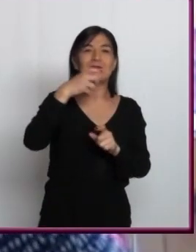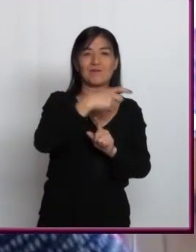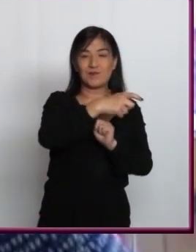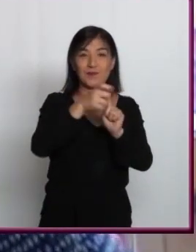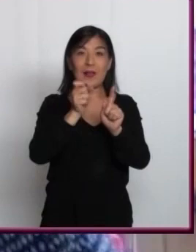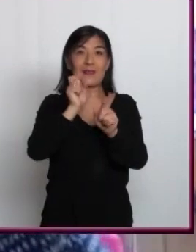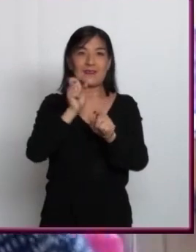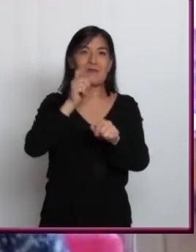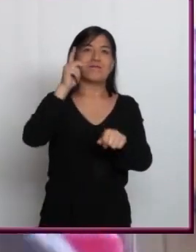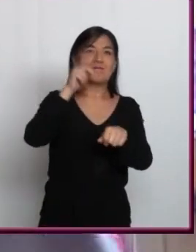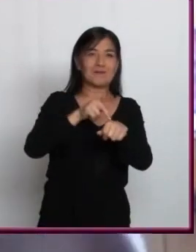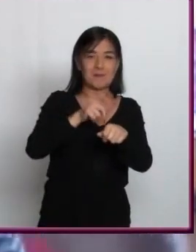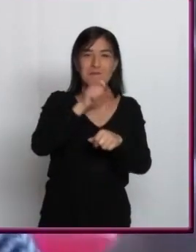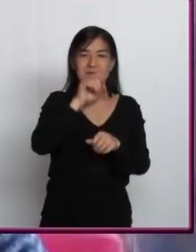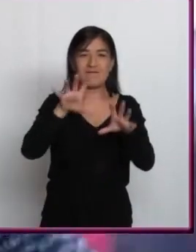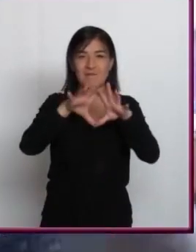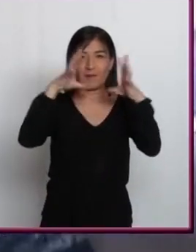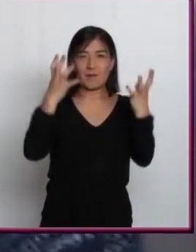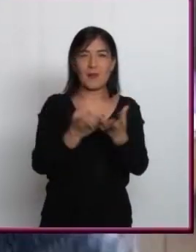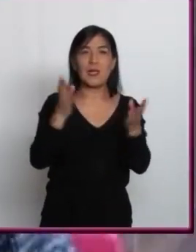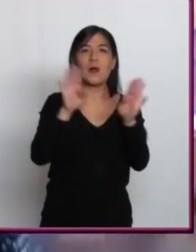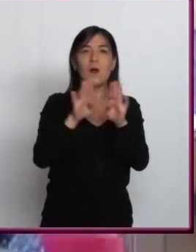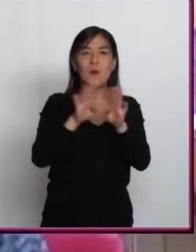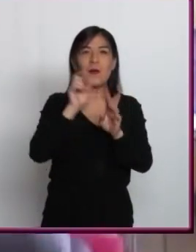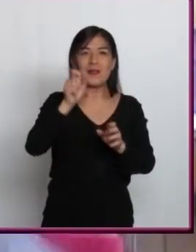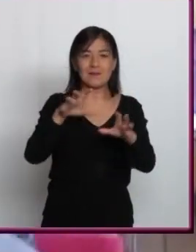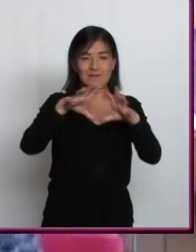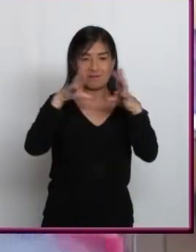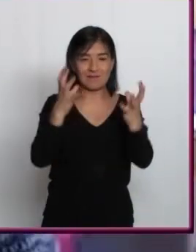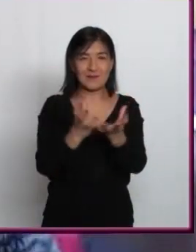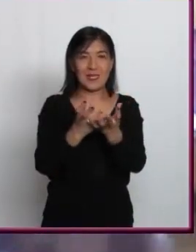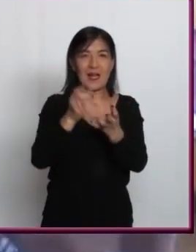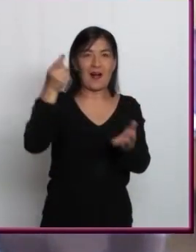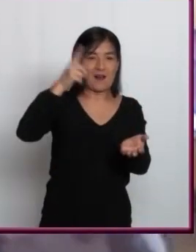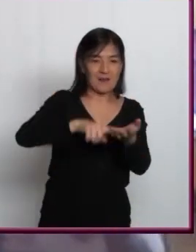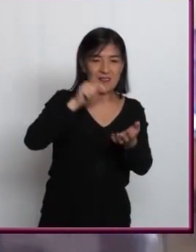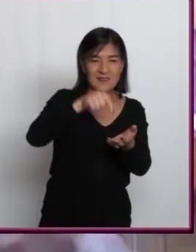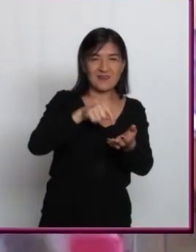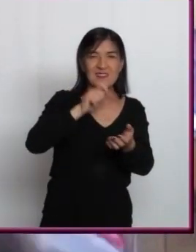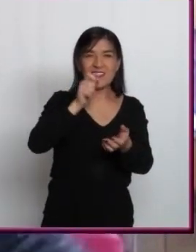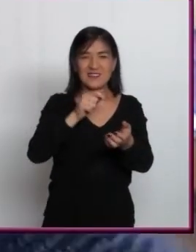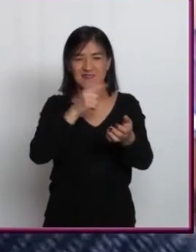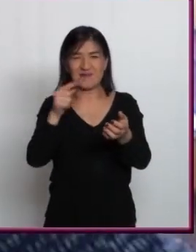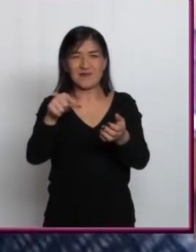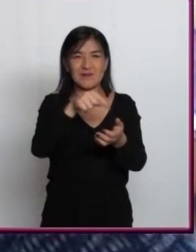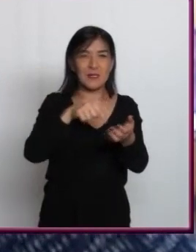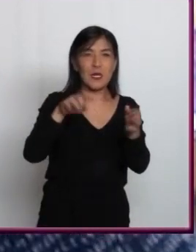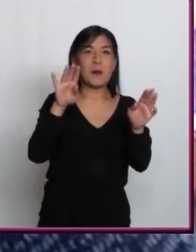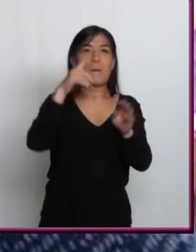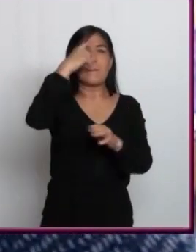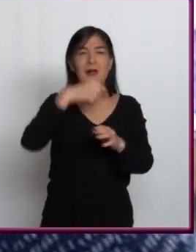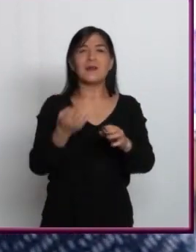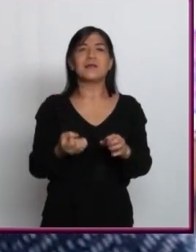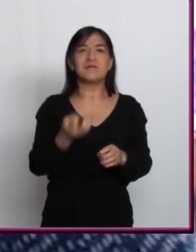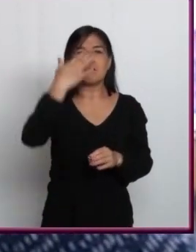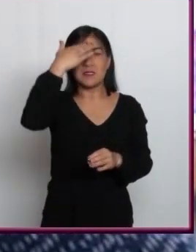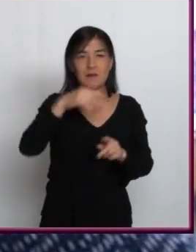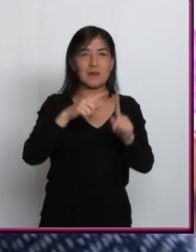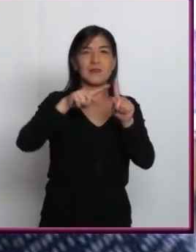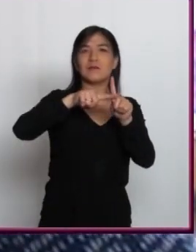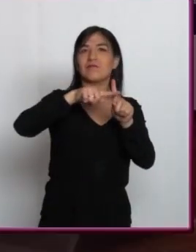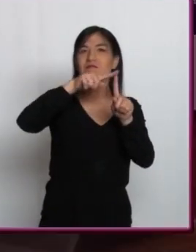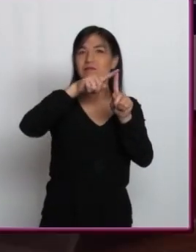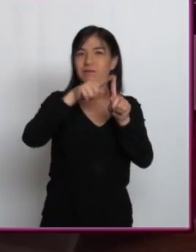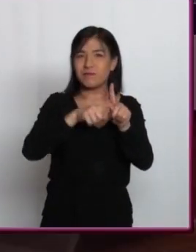Tierra, tenemos que emplear modelos físicos de cómo es el planeta en sí y su atmósfera para saber cuánto sería, por ejemplo, la